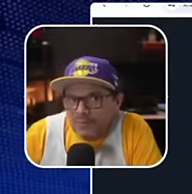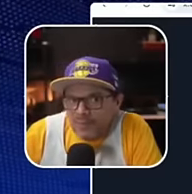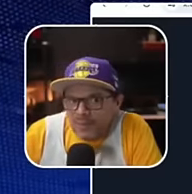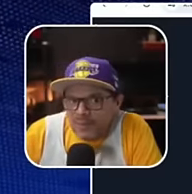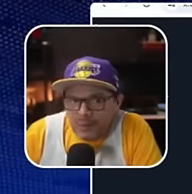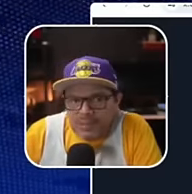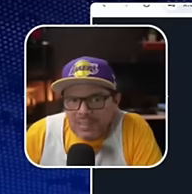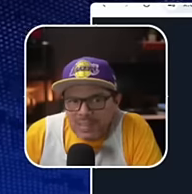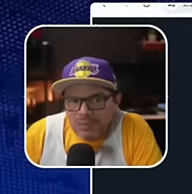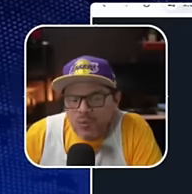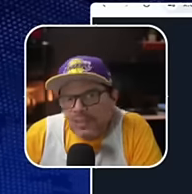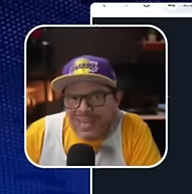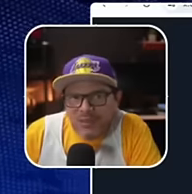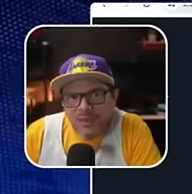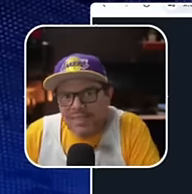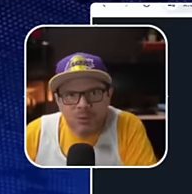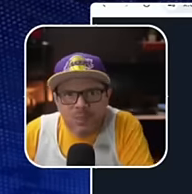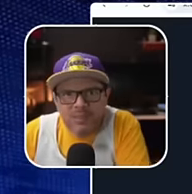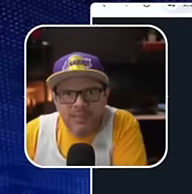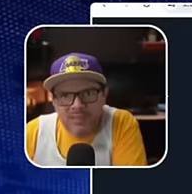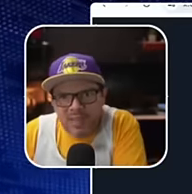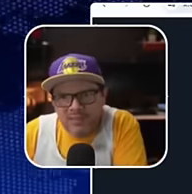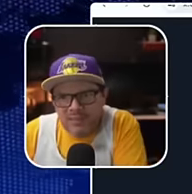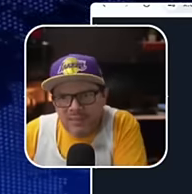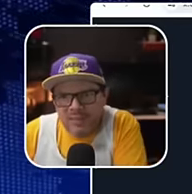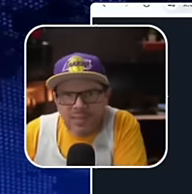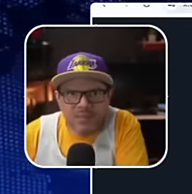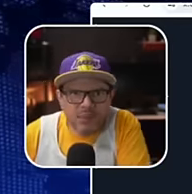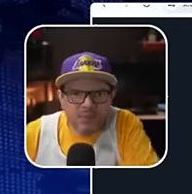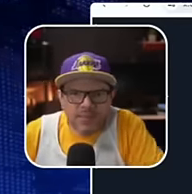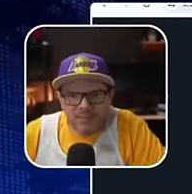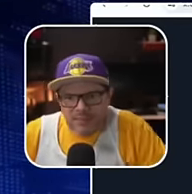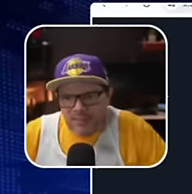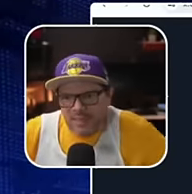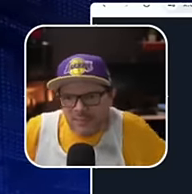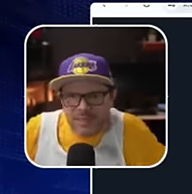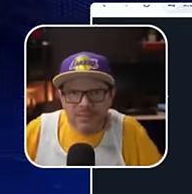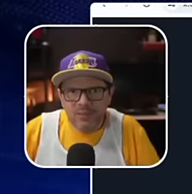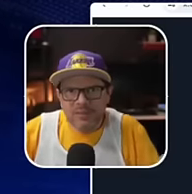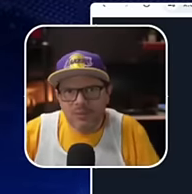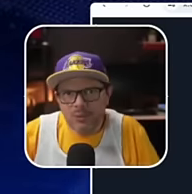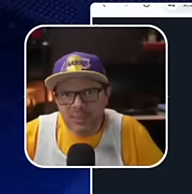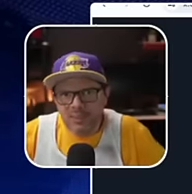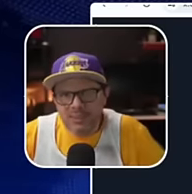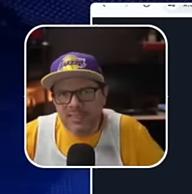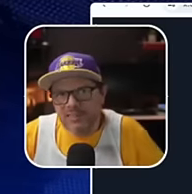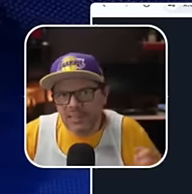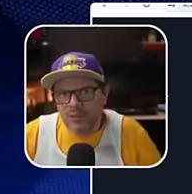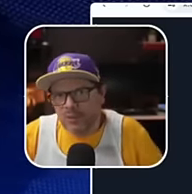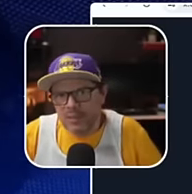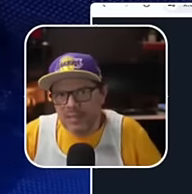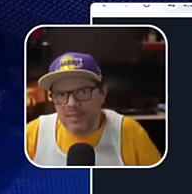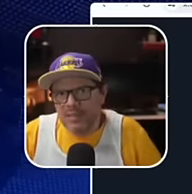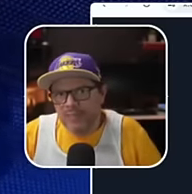verdad Pero salieron huyendo de las estructuras delincuenciales y ahora resulta que salen huyendo las estructuras delincuenciales del